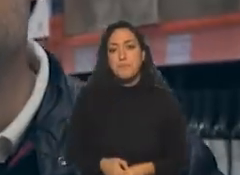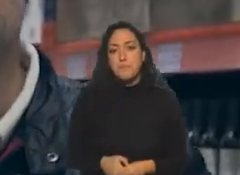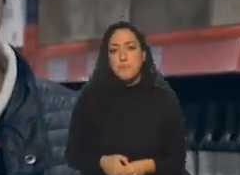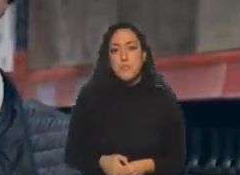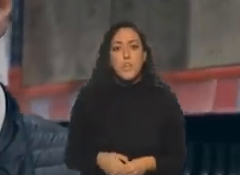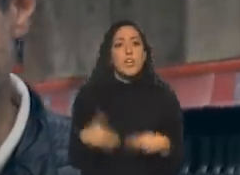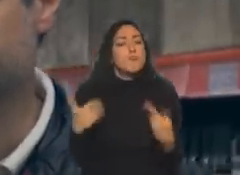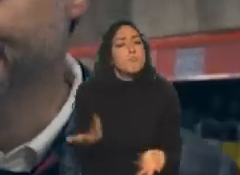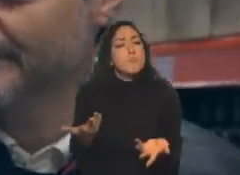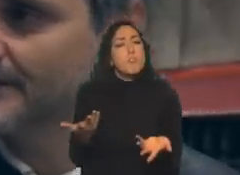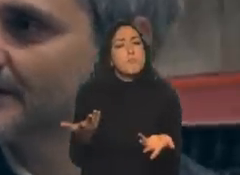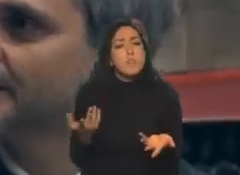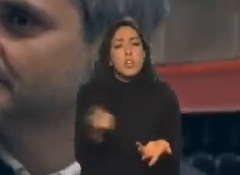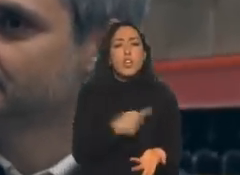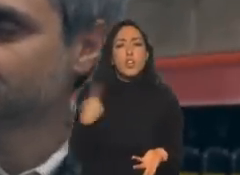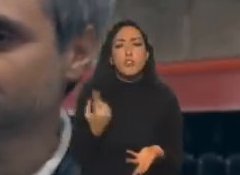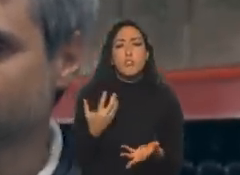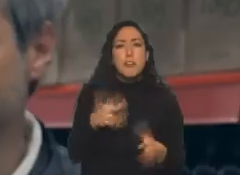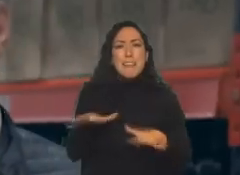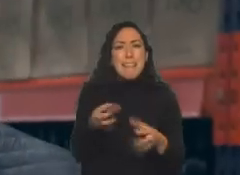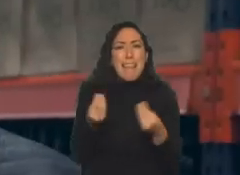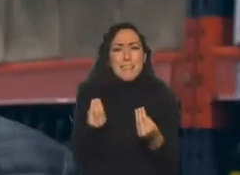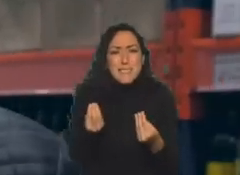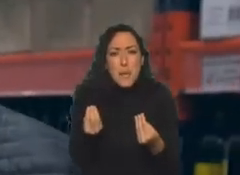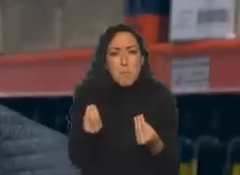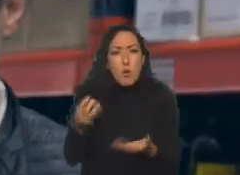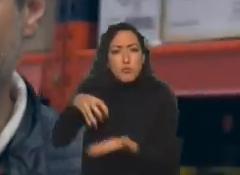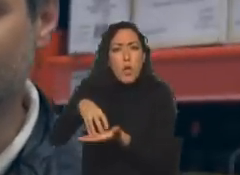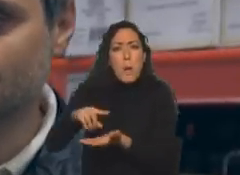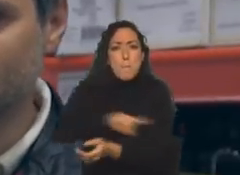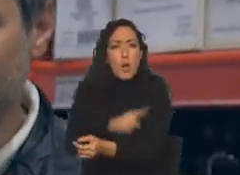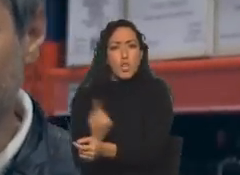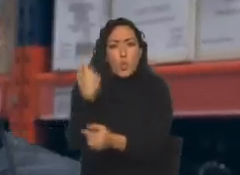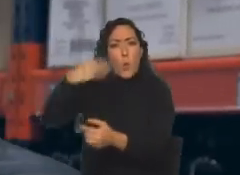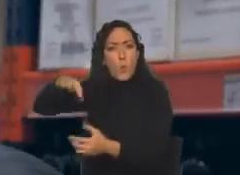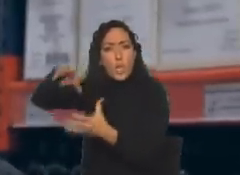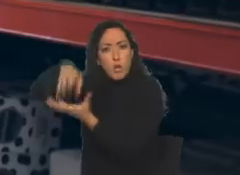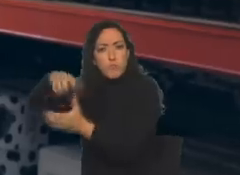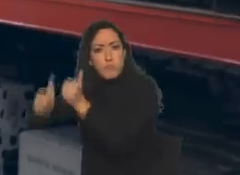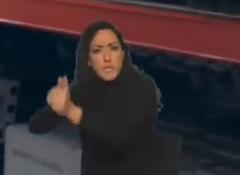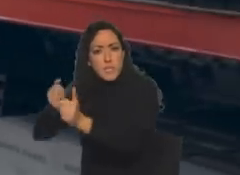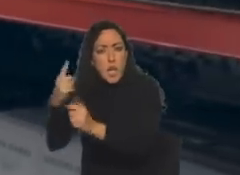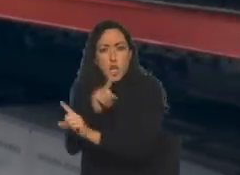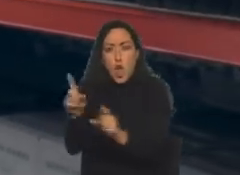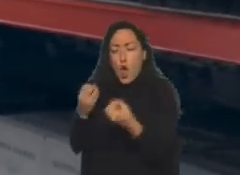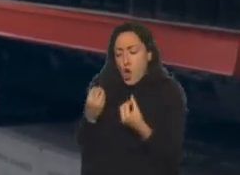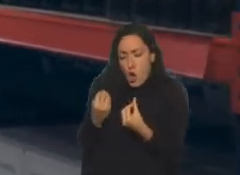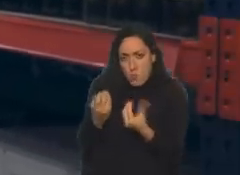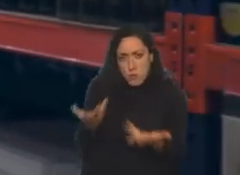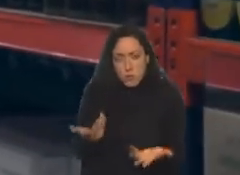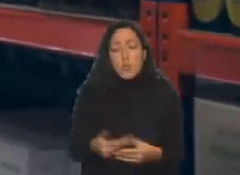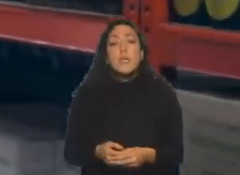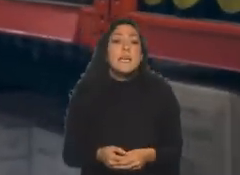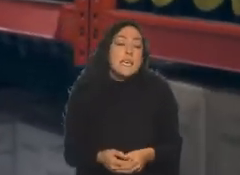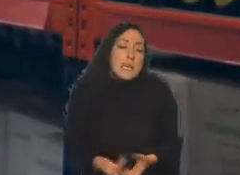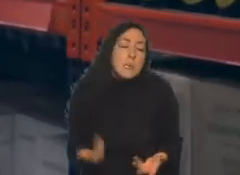para no dejar en manos de monopolios la construcción justamente del precio? Mira, lo que nunca debería haber